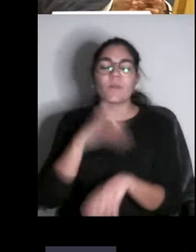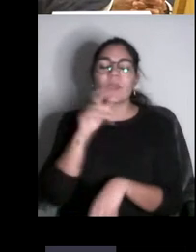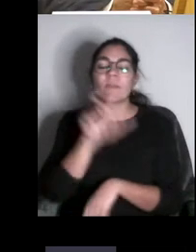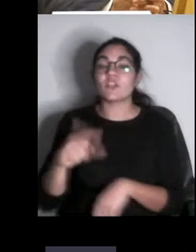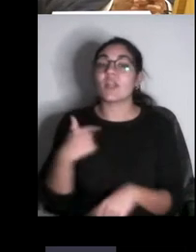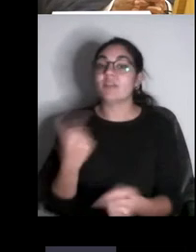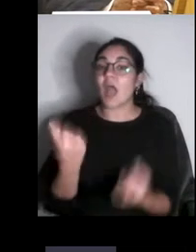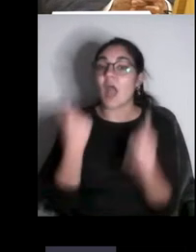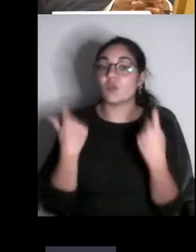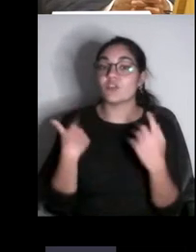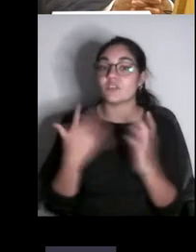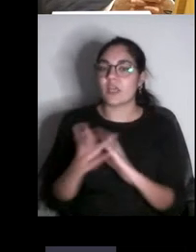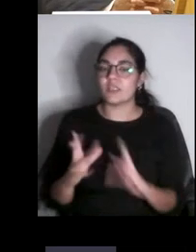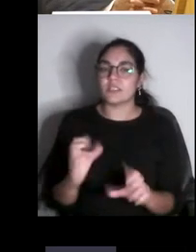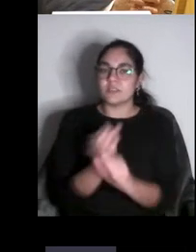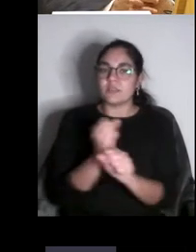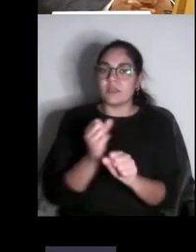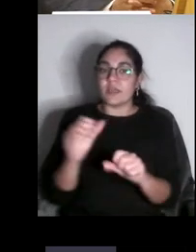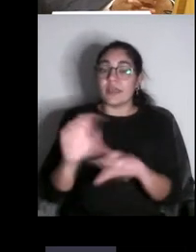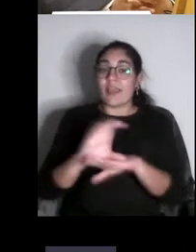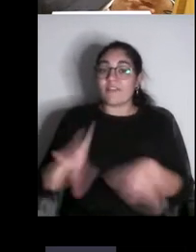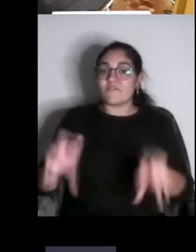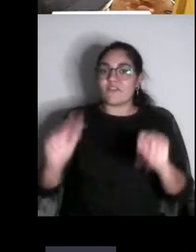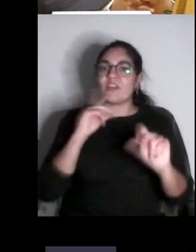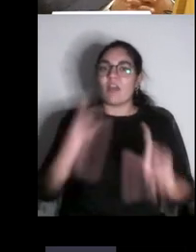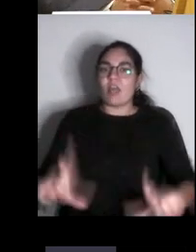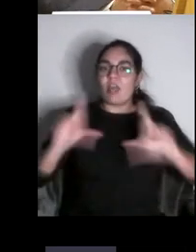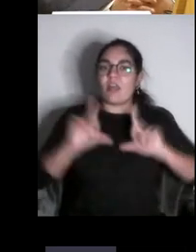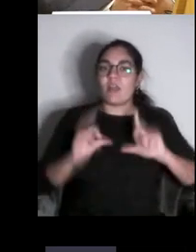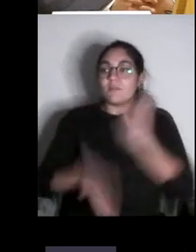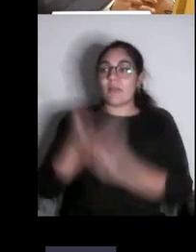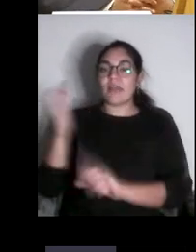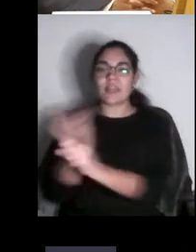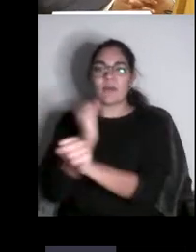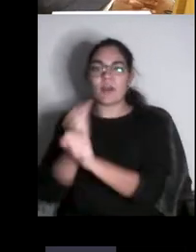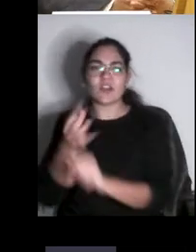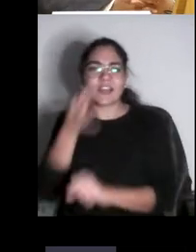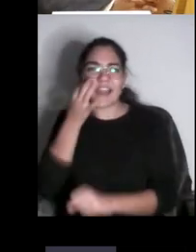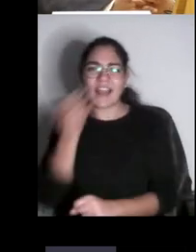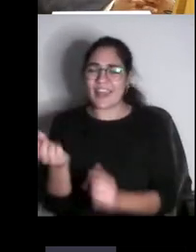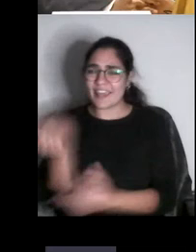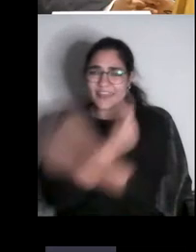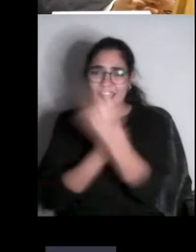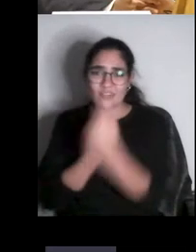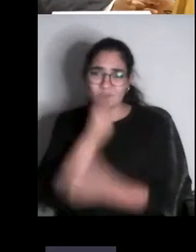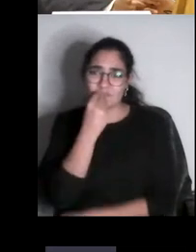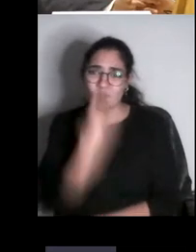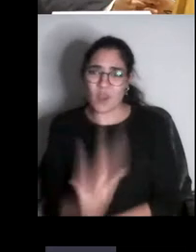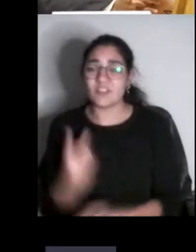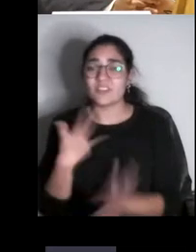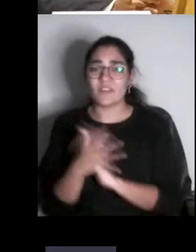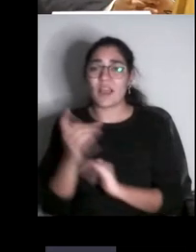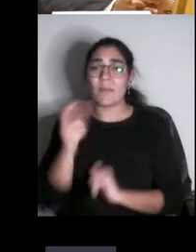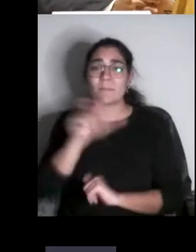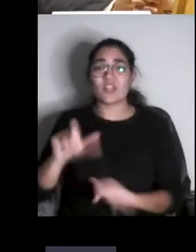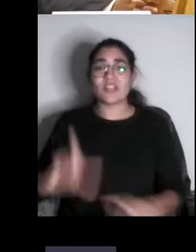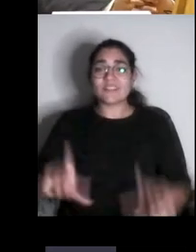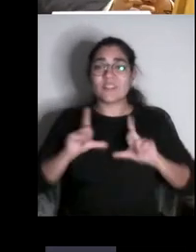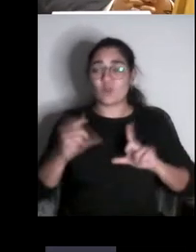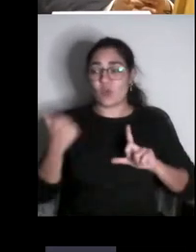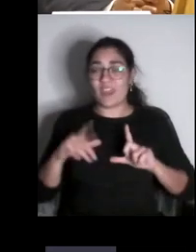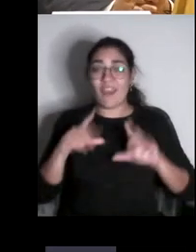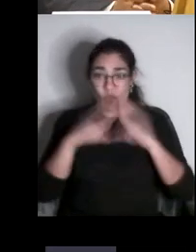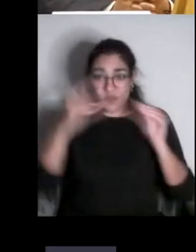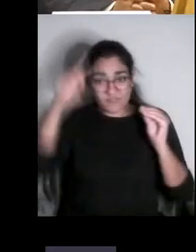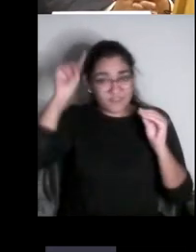laboral, los resultados son muy positivos. Los últimos datos que se disponen son de aquellos que titularon en